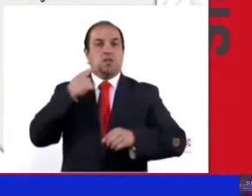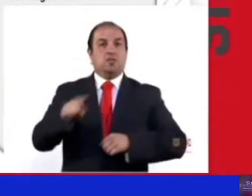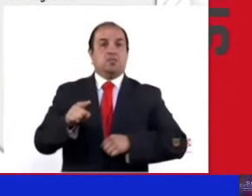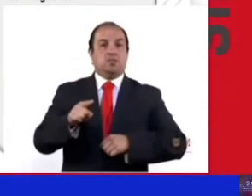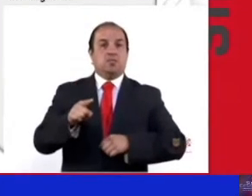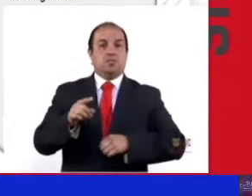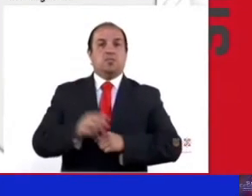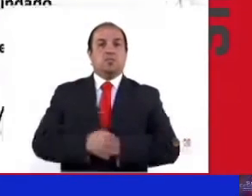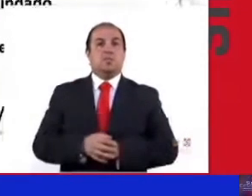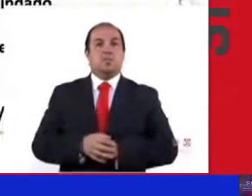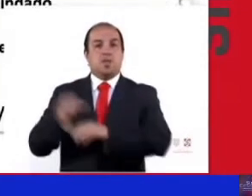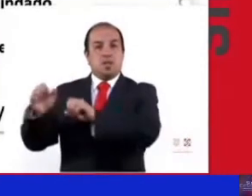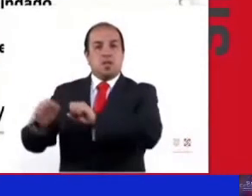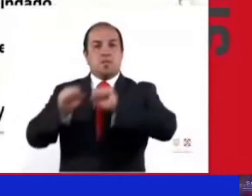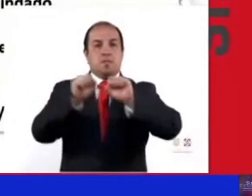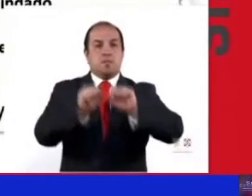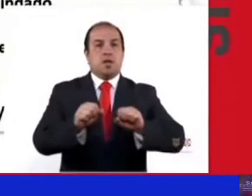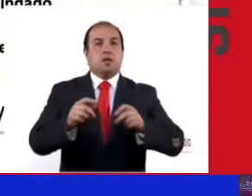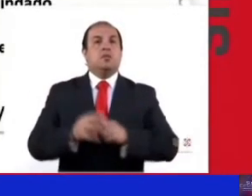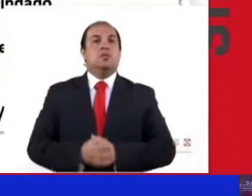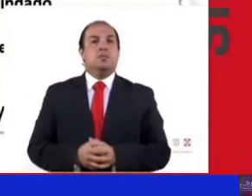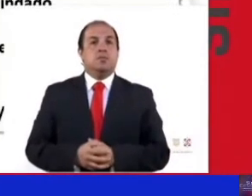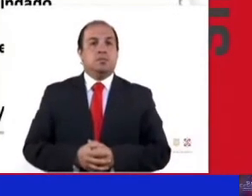cateo en los referidos inmuebles.